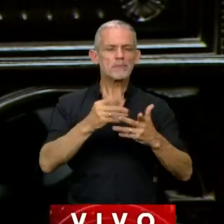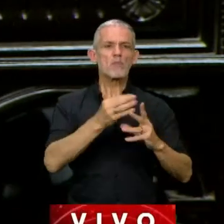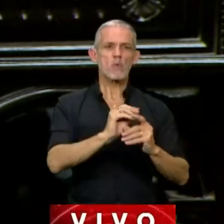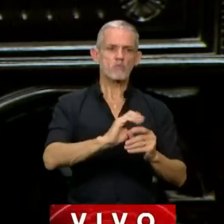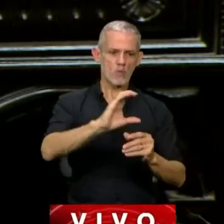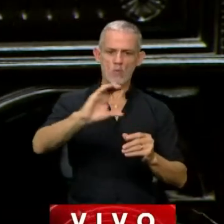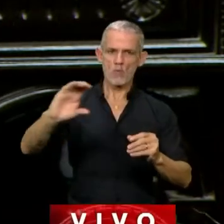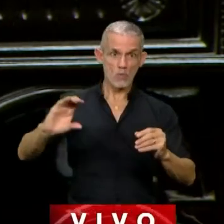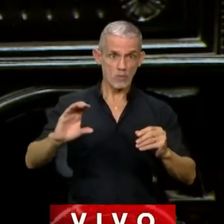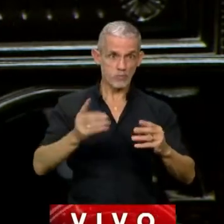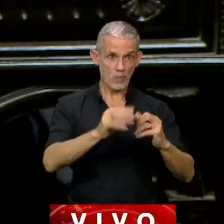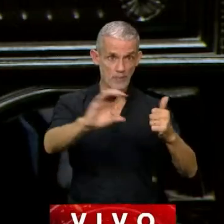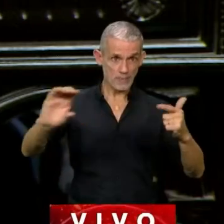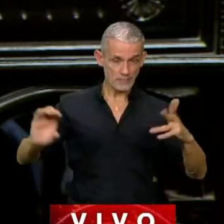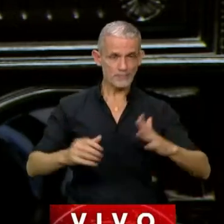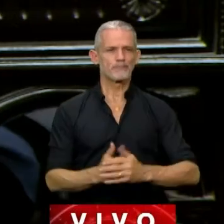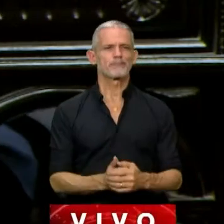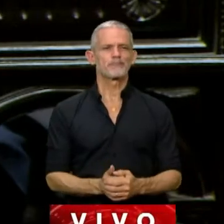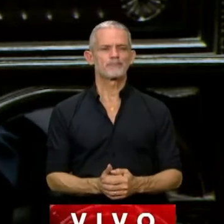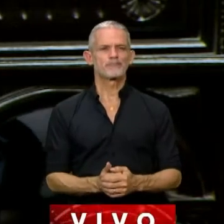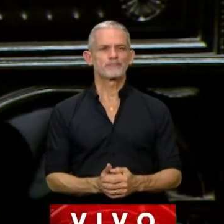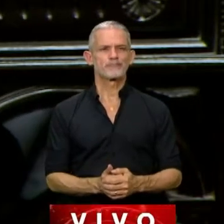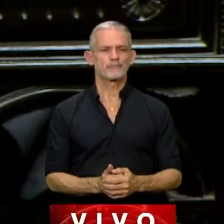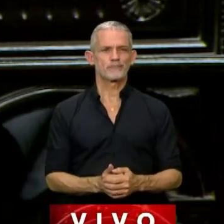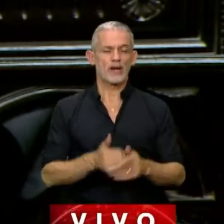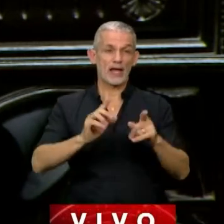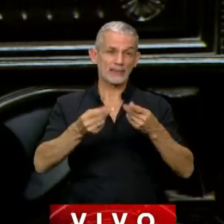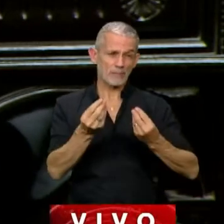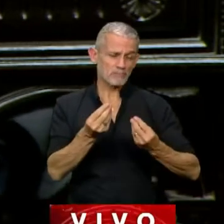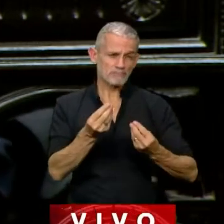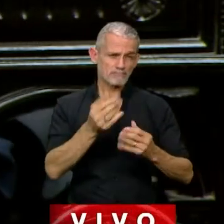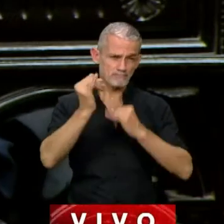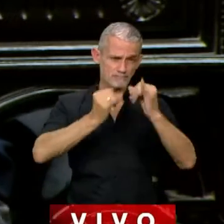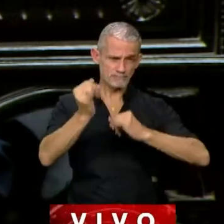partidas. También la de